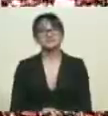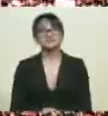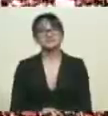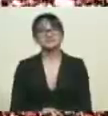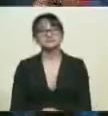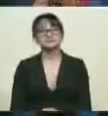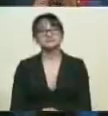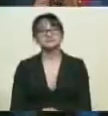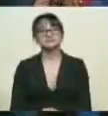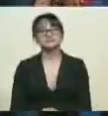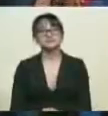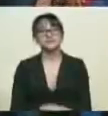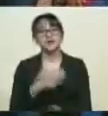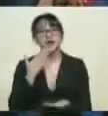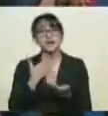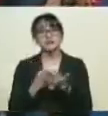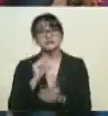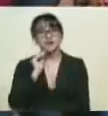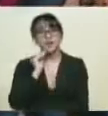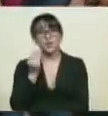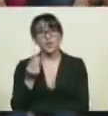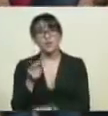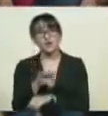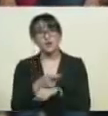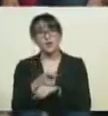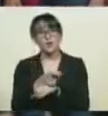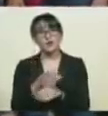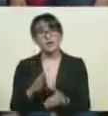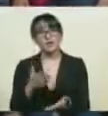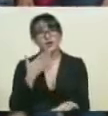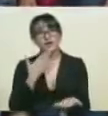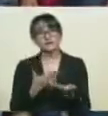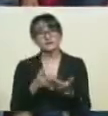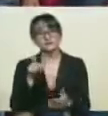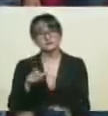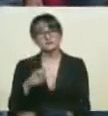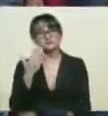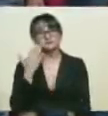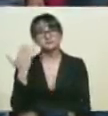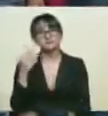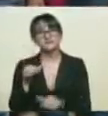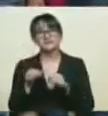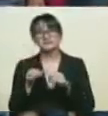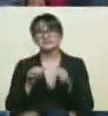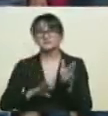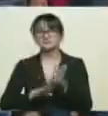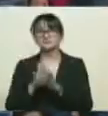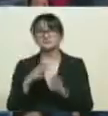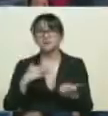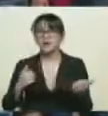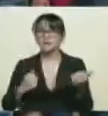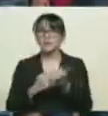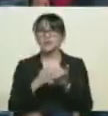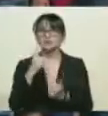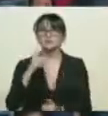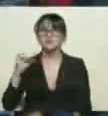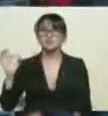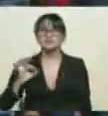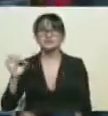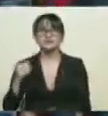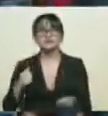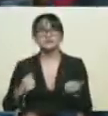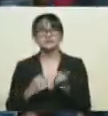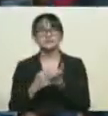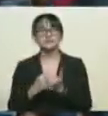Gracias a este joven gobernador, Víctor Clark. Gracias, Víctor. Sigue adelante. Cuenta con todo mi apoyo y respaldo,